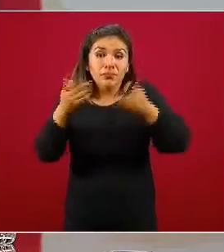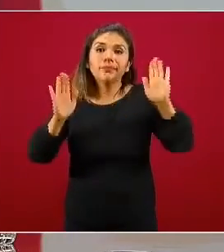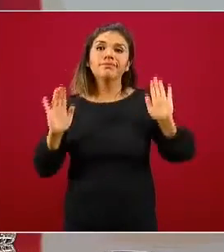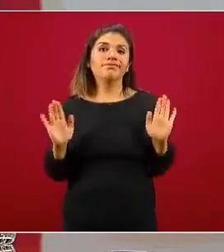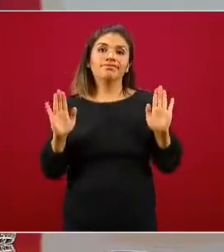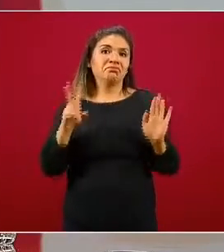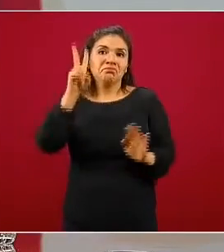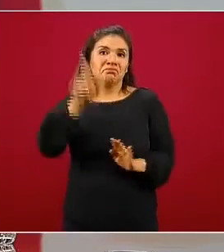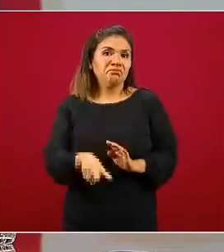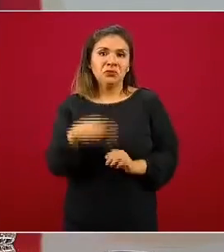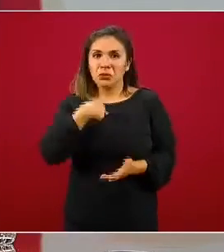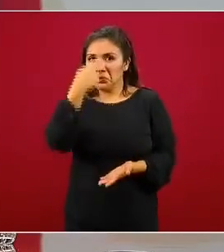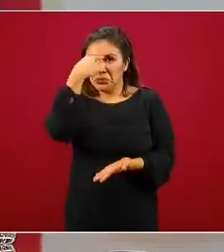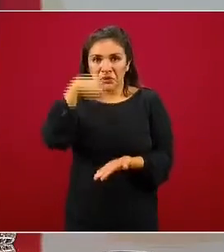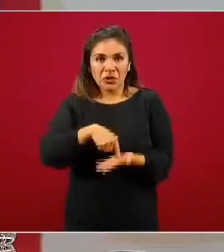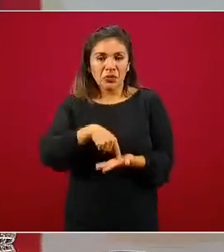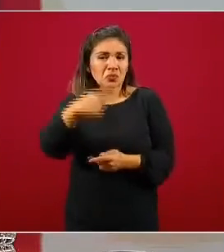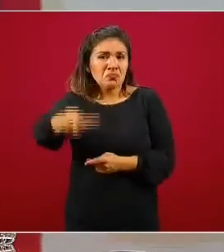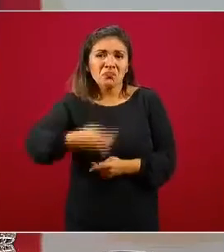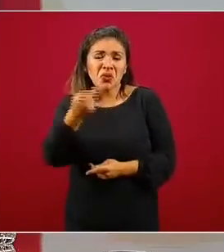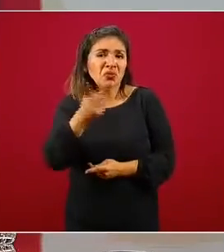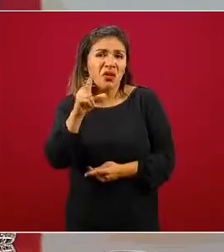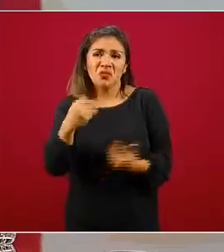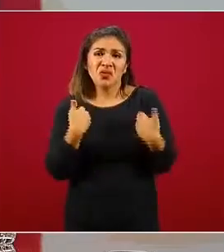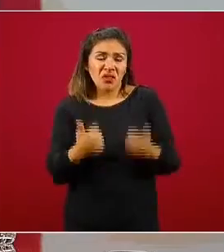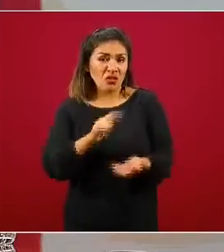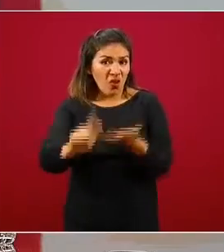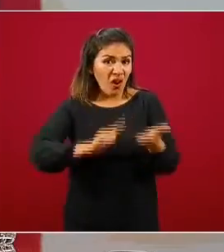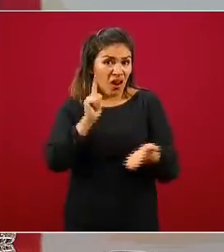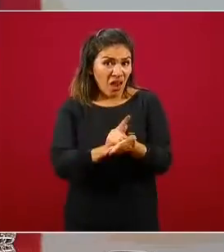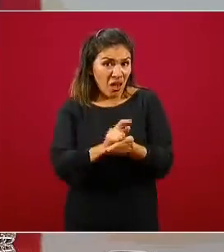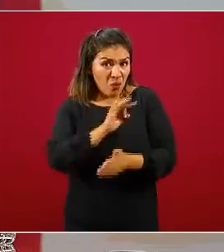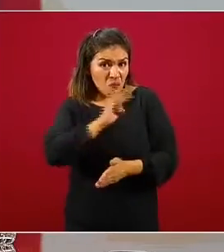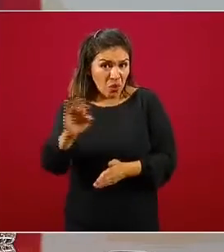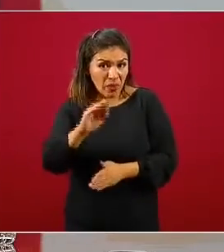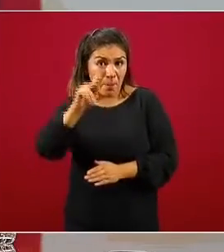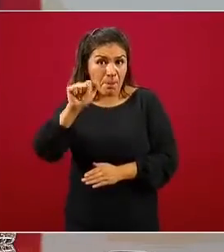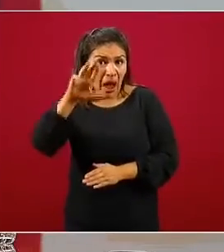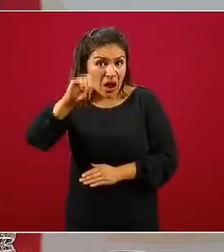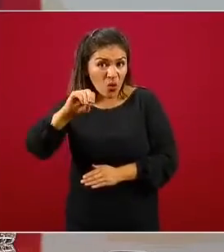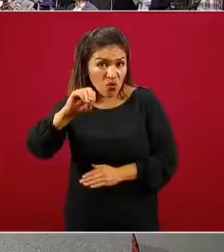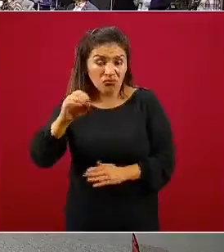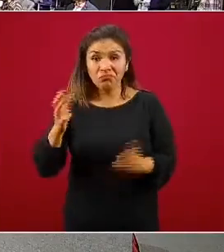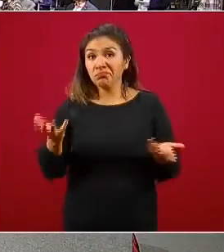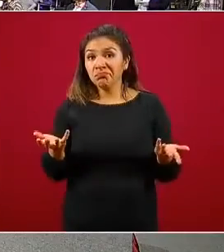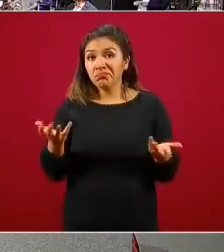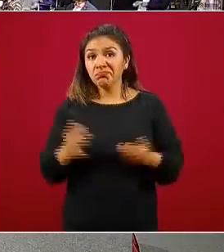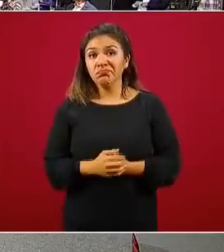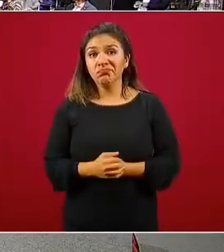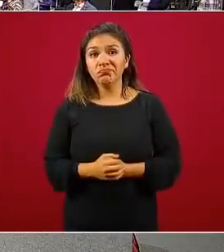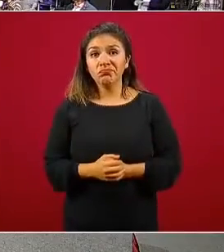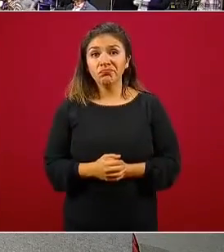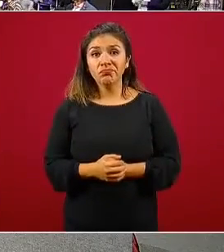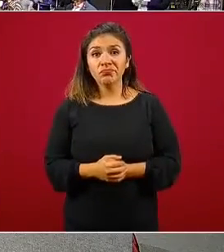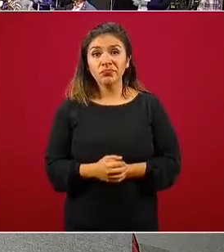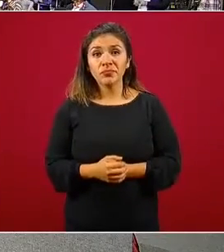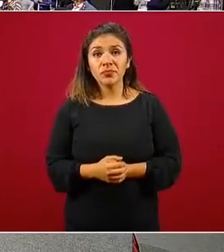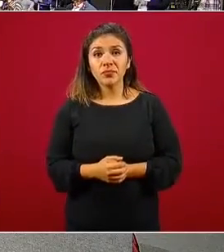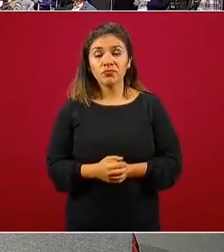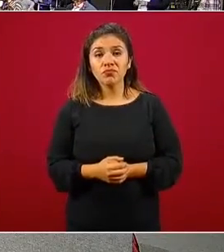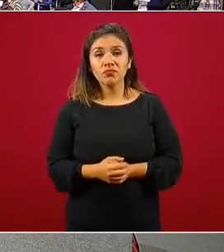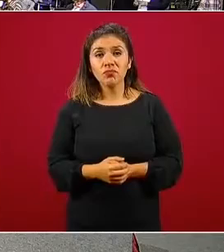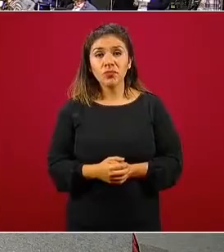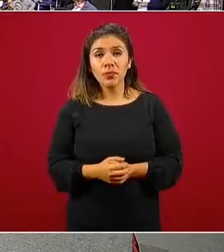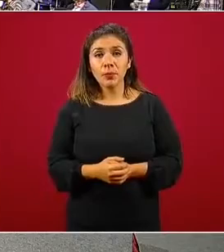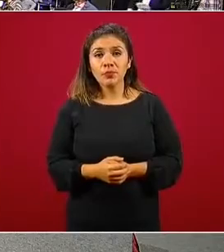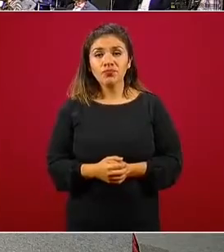vaya, creo que no entiendo su pregunta. Legalmente, si se puede hacer un paro nacional. ¿El personal médico puede tener esa opción